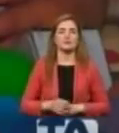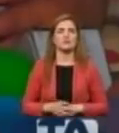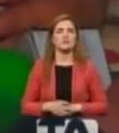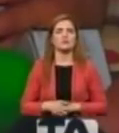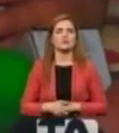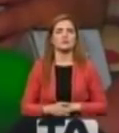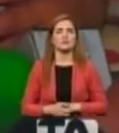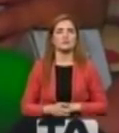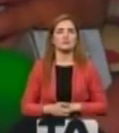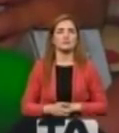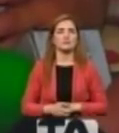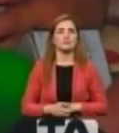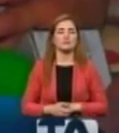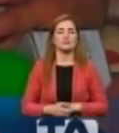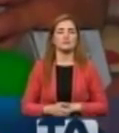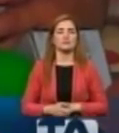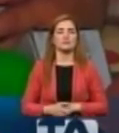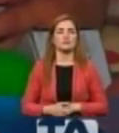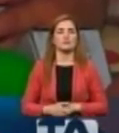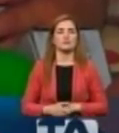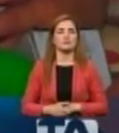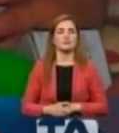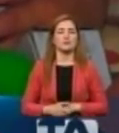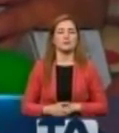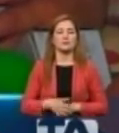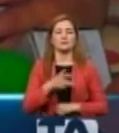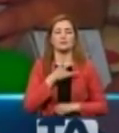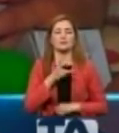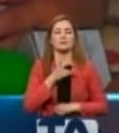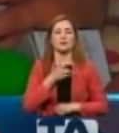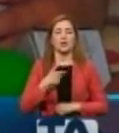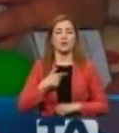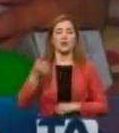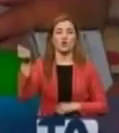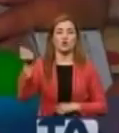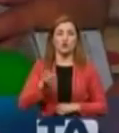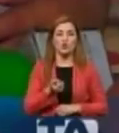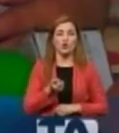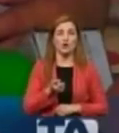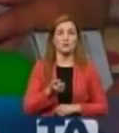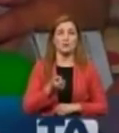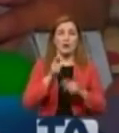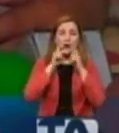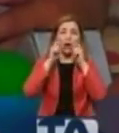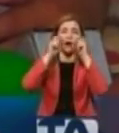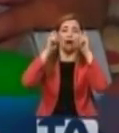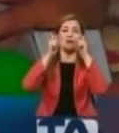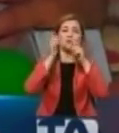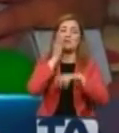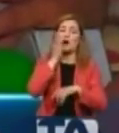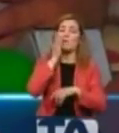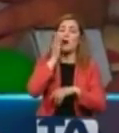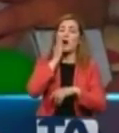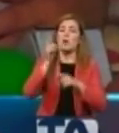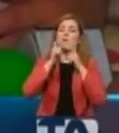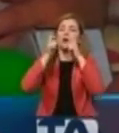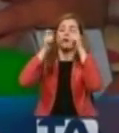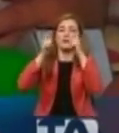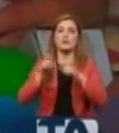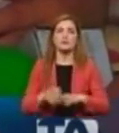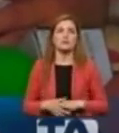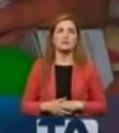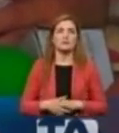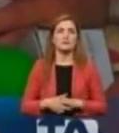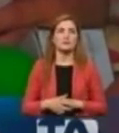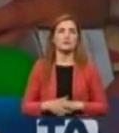Yo sentí que algo me punzó en el pecho y yo grité, llamé a mi mamá y le digo, mamá, no solo grité.